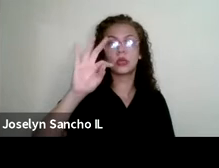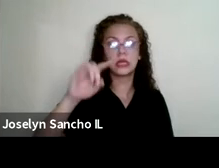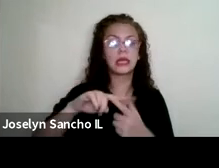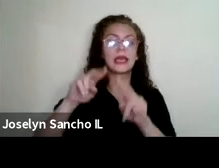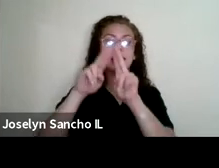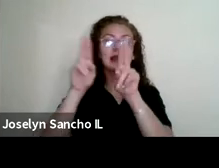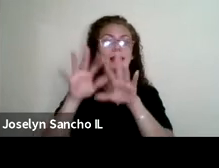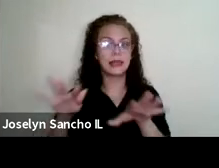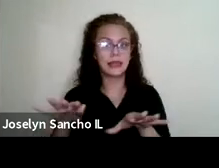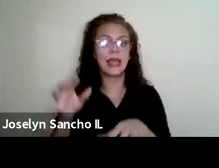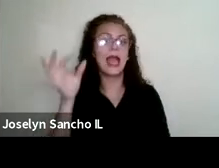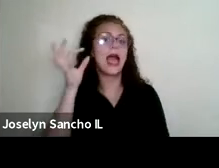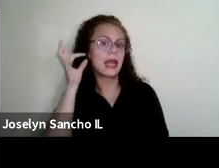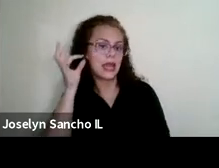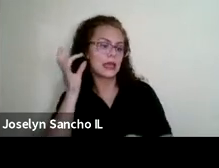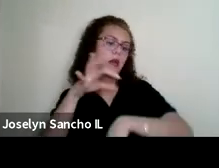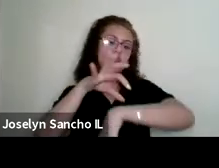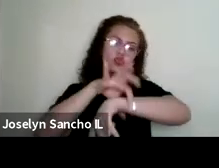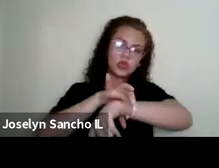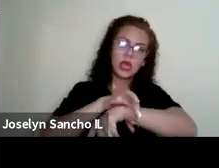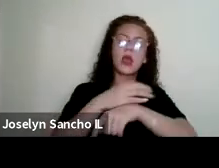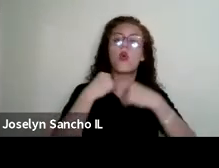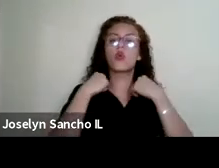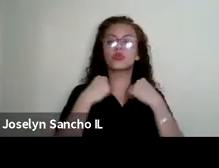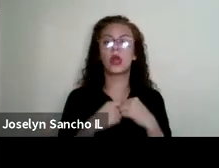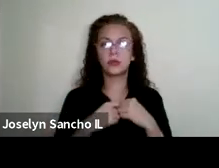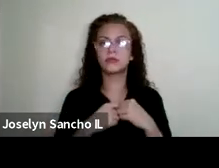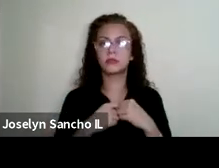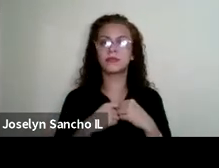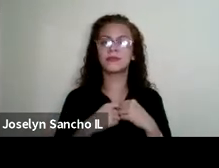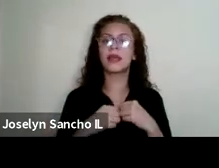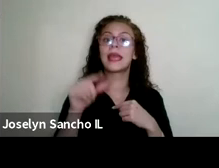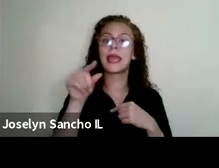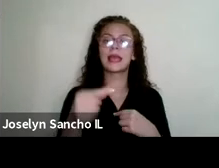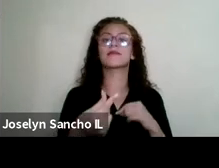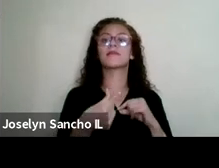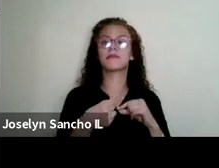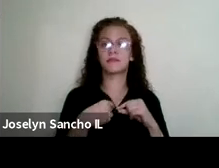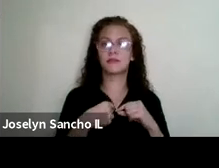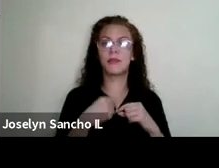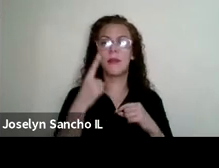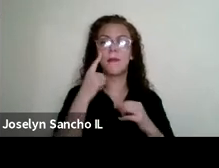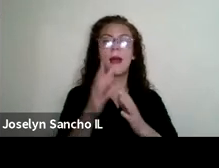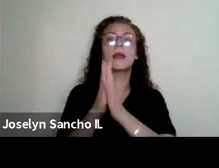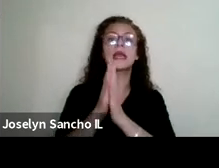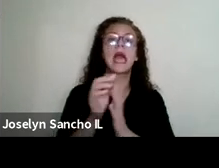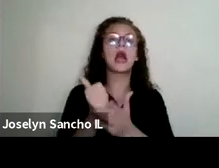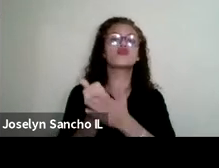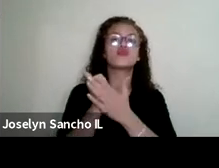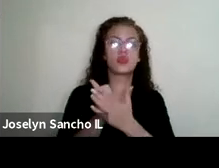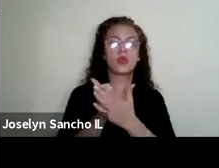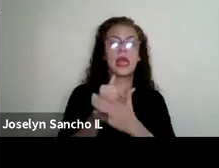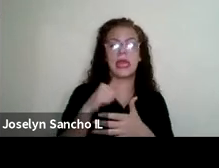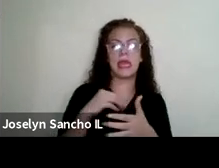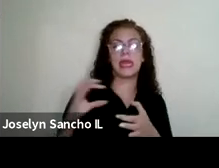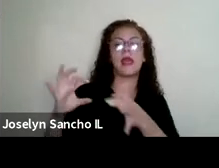las cosas, en el arete, en la pulsera, en el collar, que es un dispositivo de auxilio que está